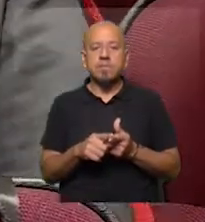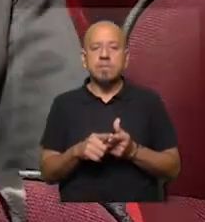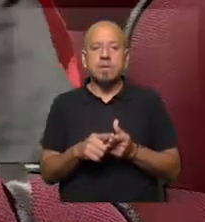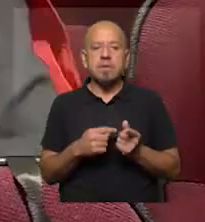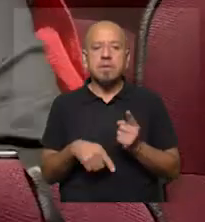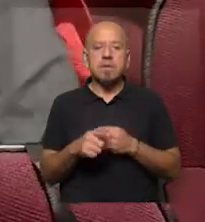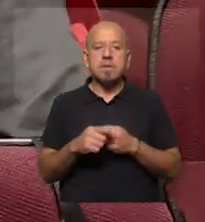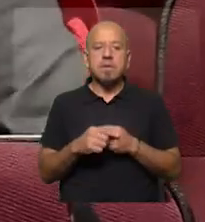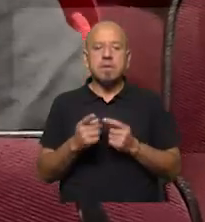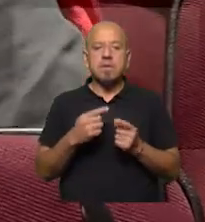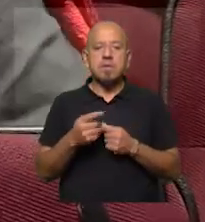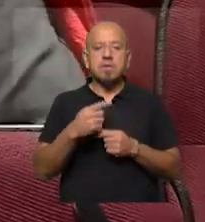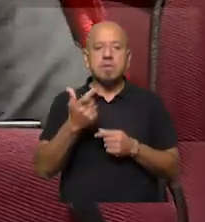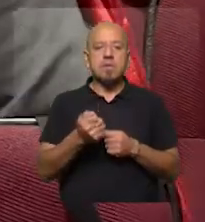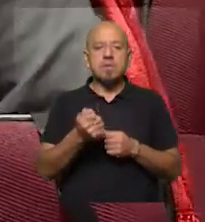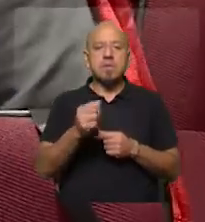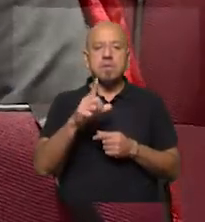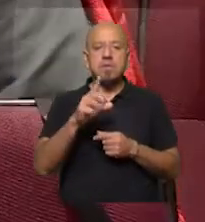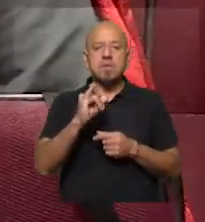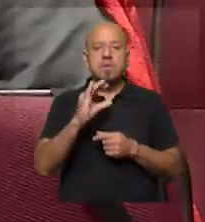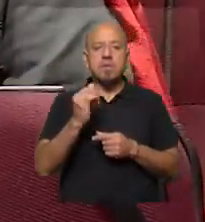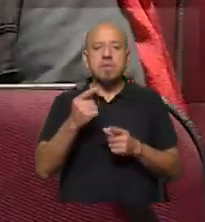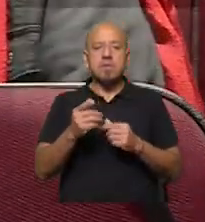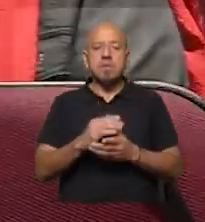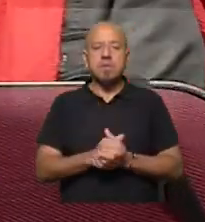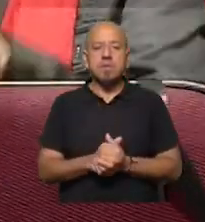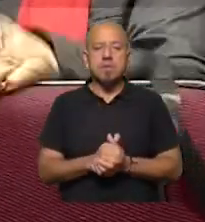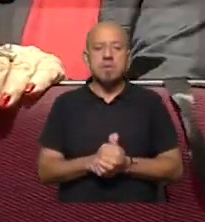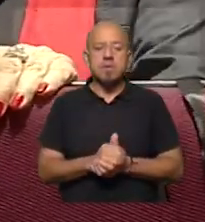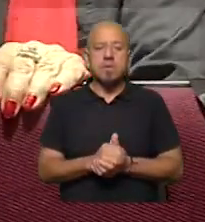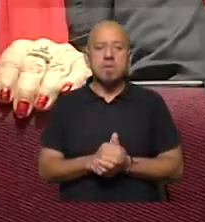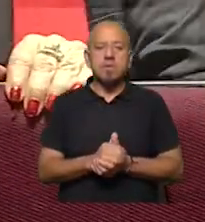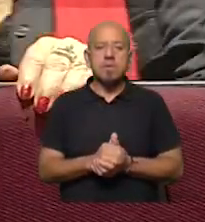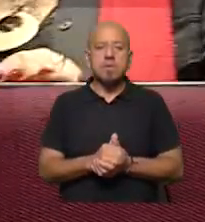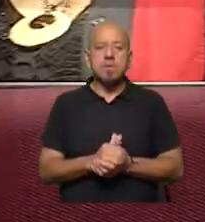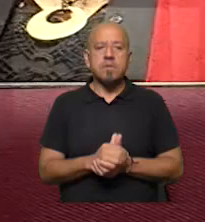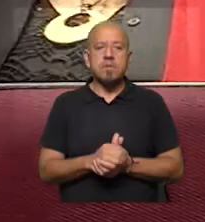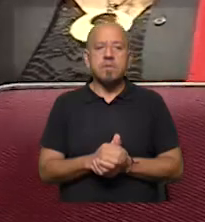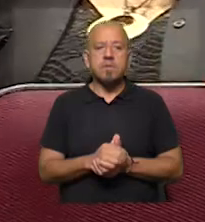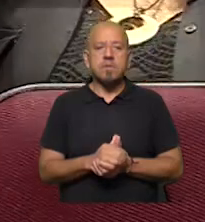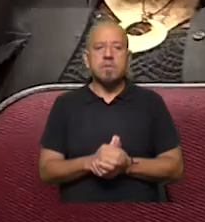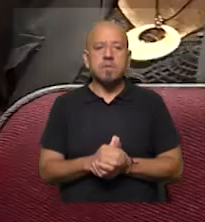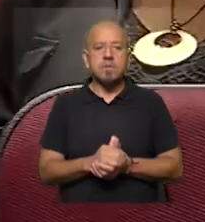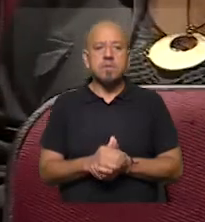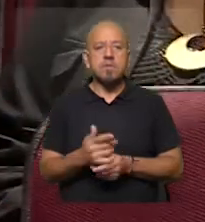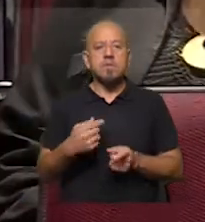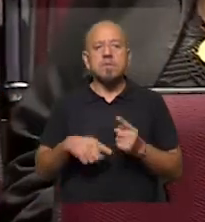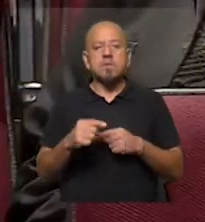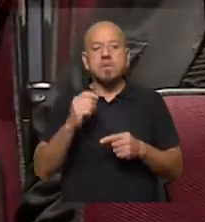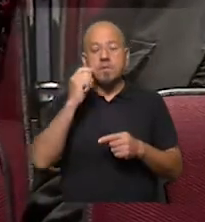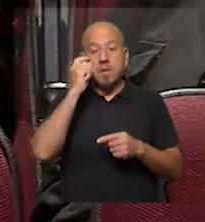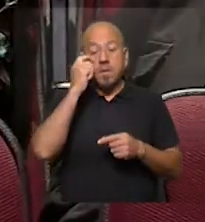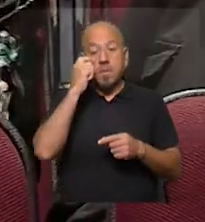hablar con Alicia un poquito, que nos va a contar quizás desde tu punto de vista cómo ha